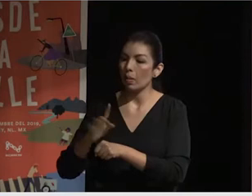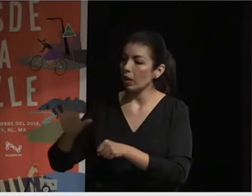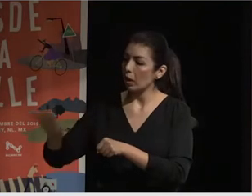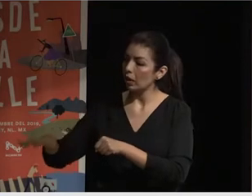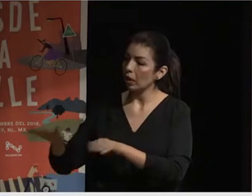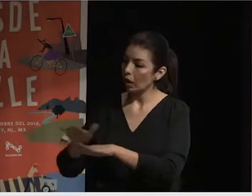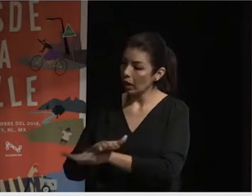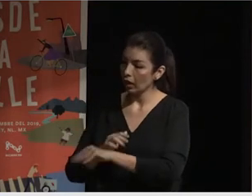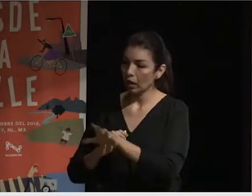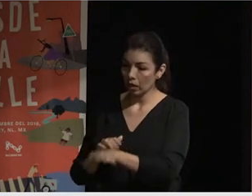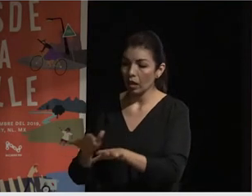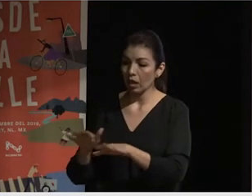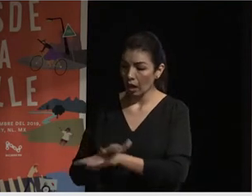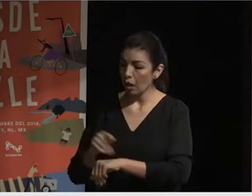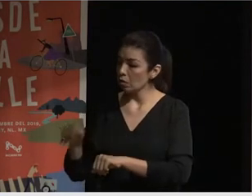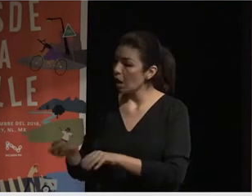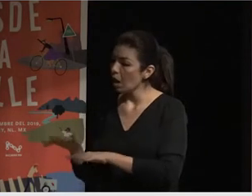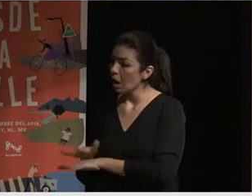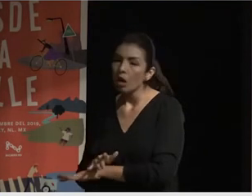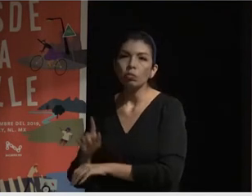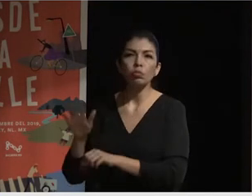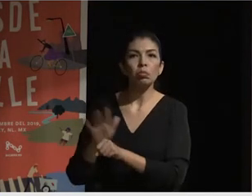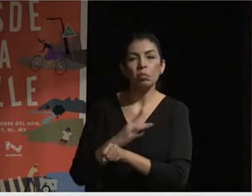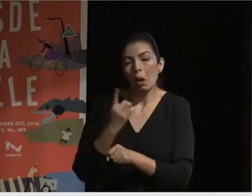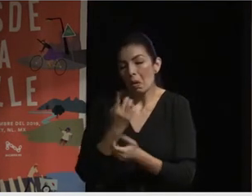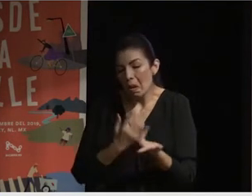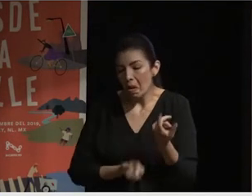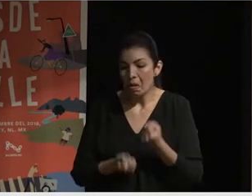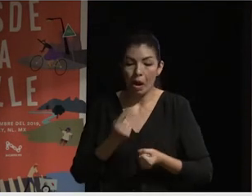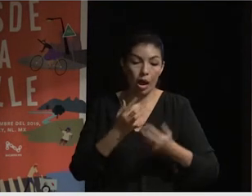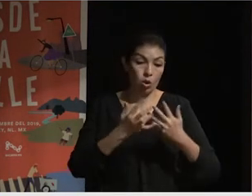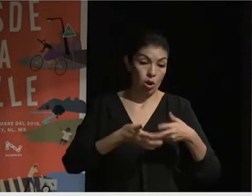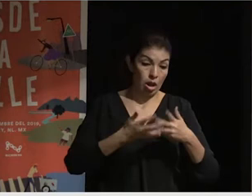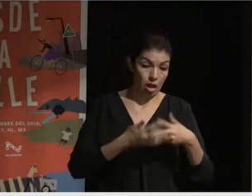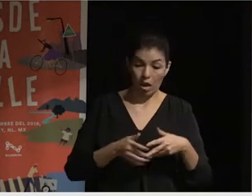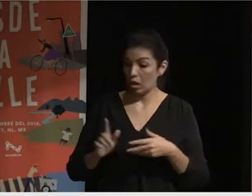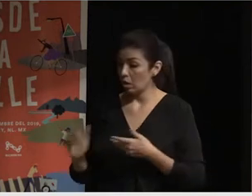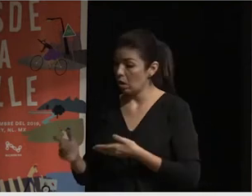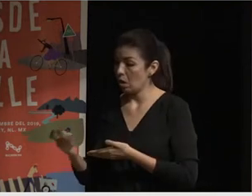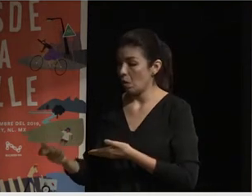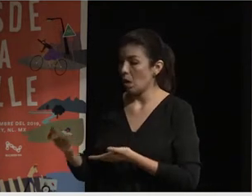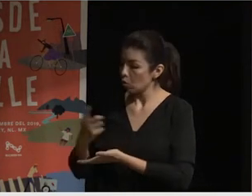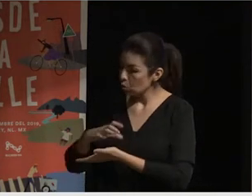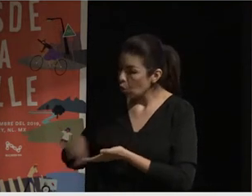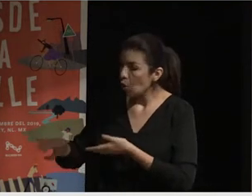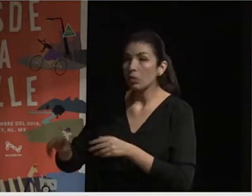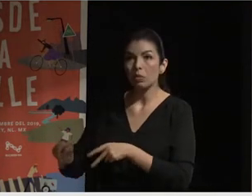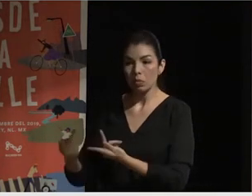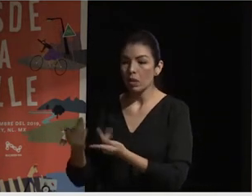Híjole, es que sí es bien cortito el tiempo, ¿verdad? Bueno, y en esta globalización, les pongo una foto de La Habana, por ejemplo, podemos preguntarnos